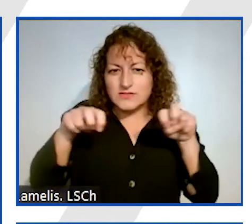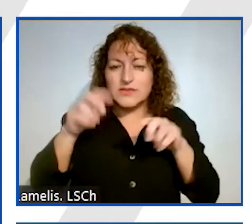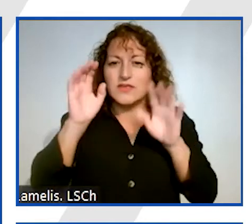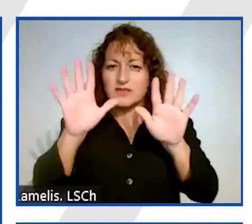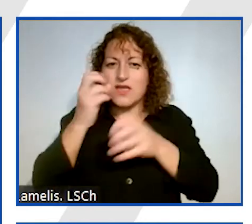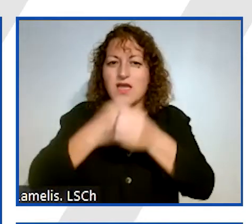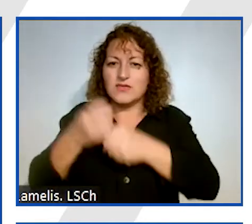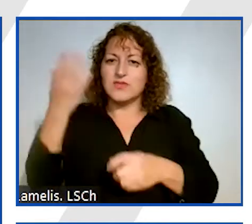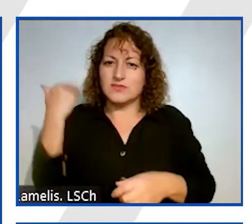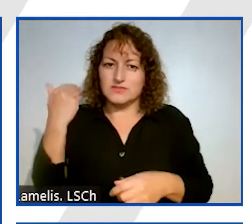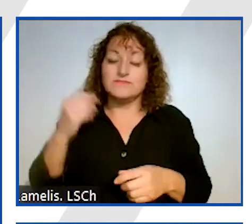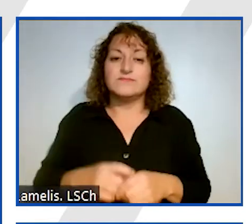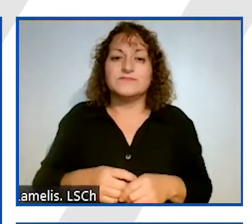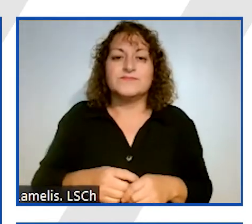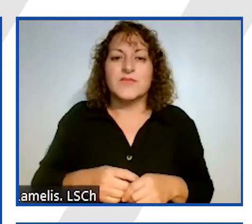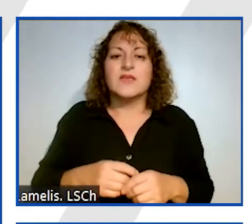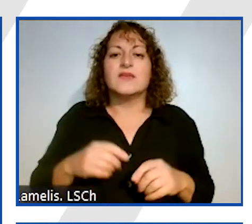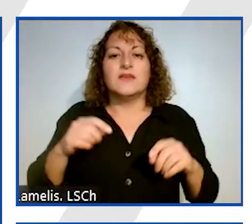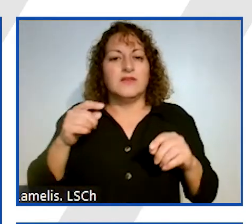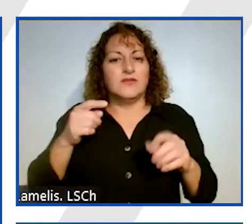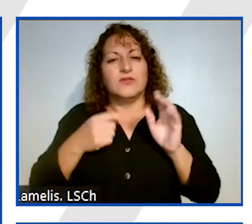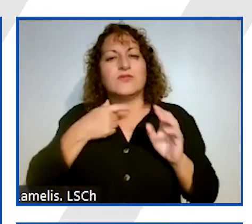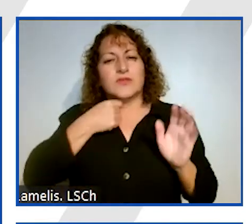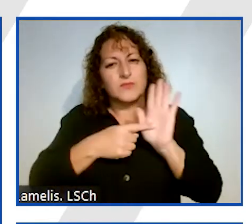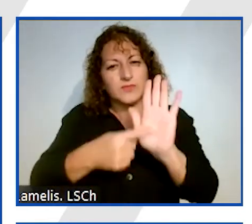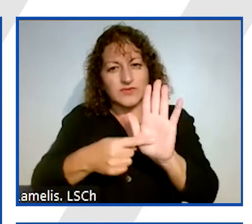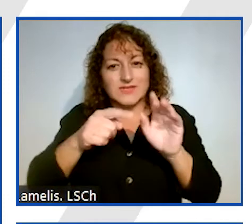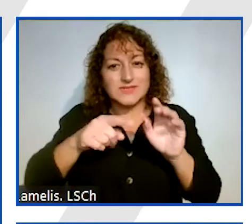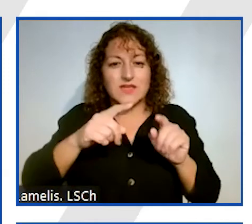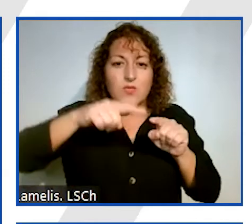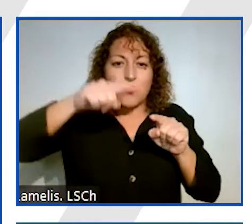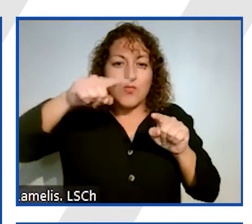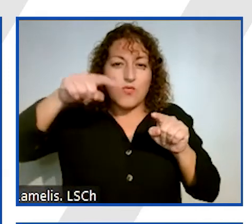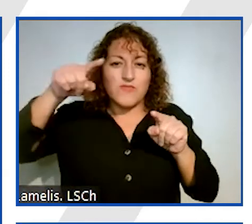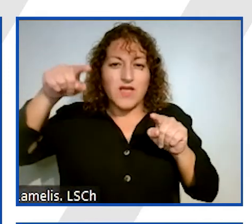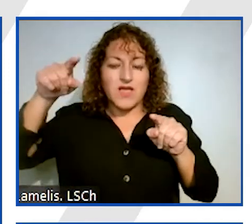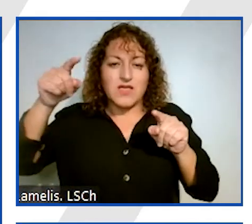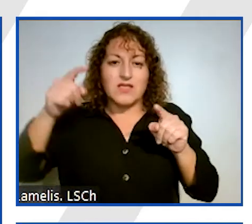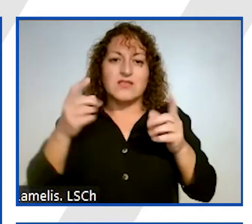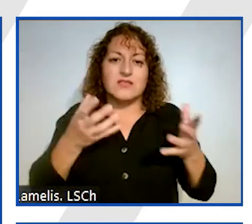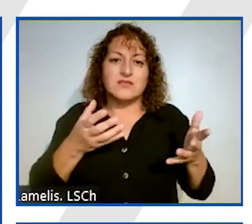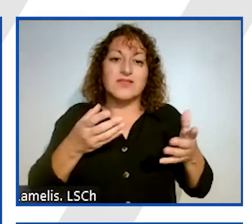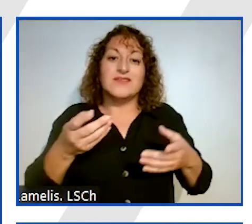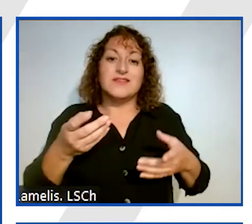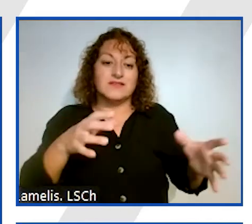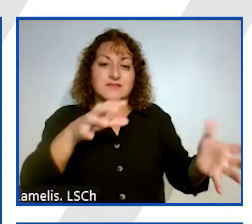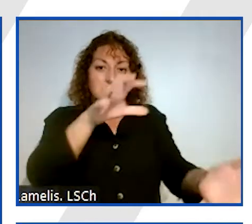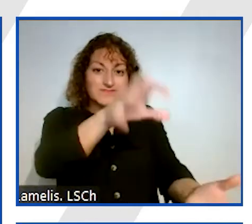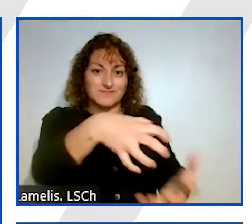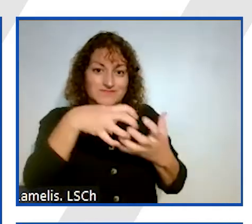cuenta, el único mensaje que yo les quiero mostrar, esta es una curva acumulada del desembarque, de la